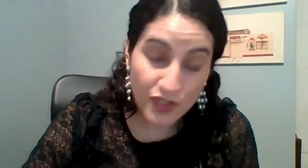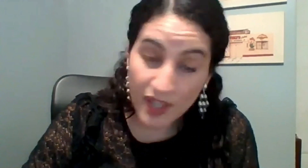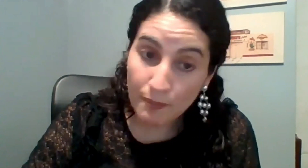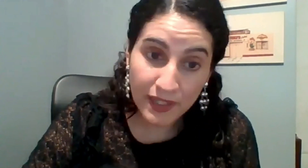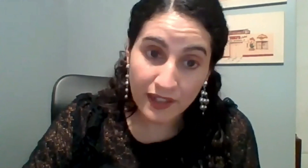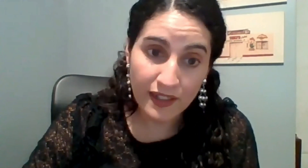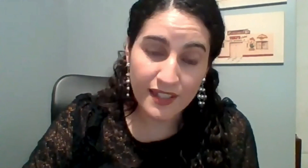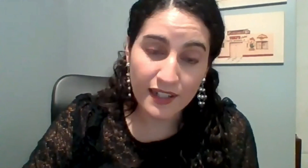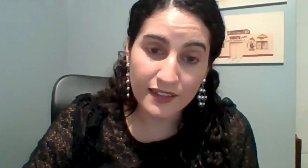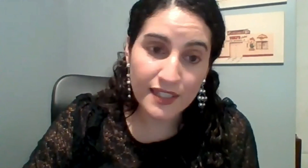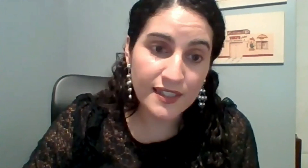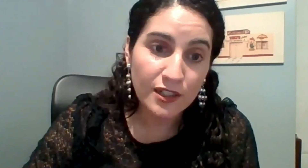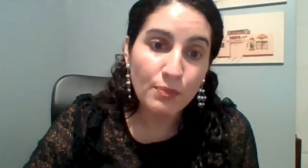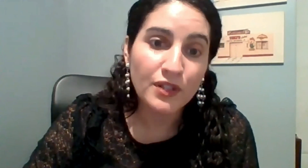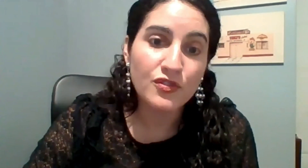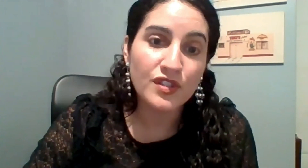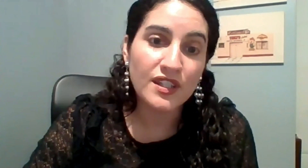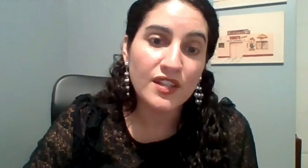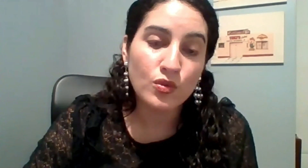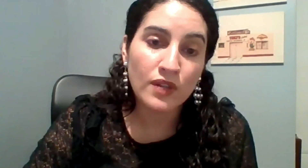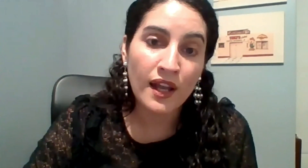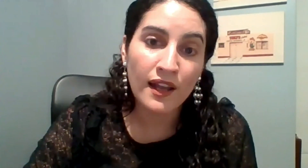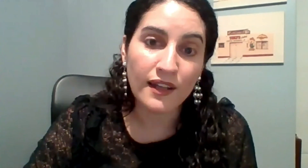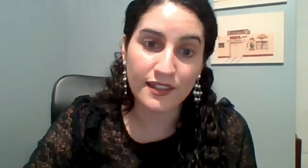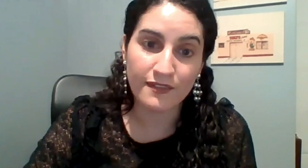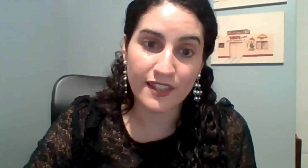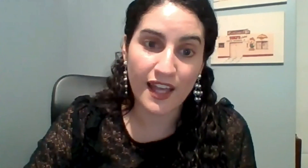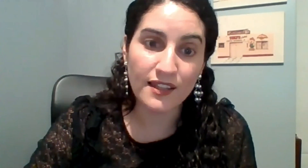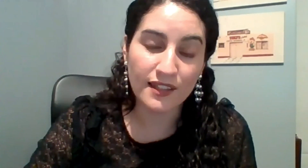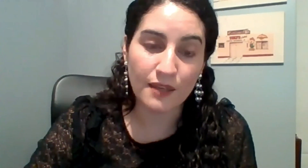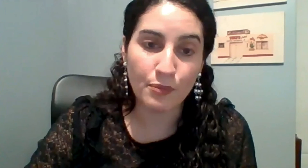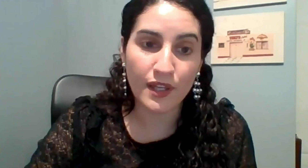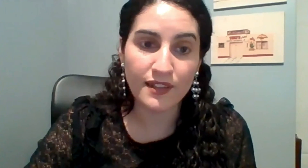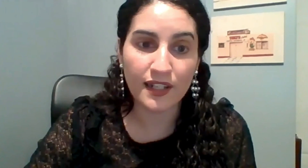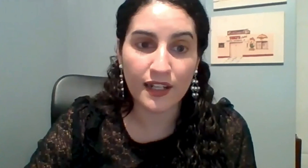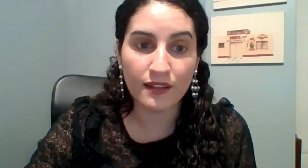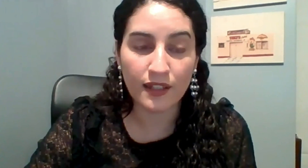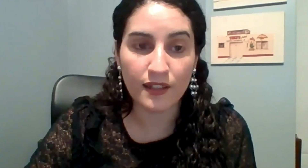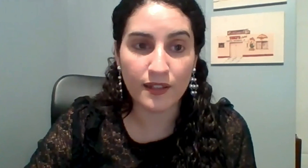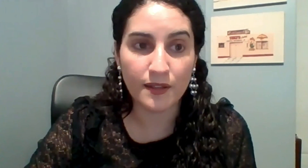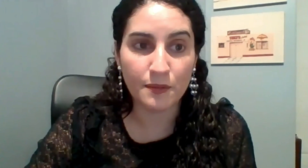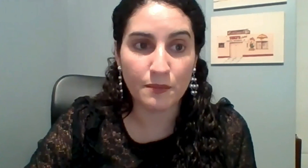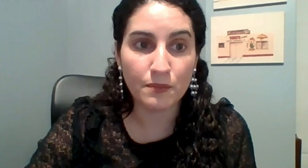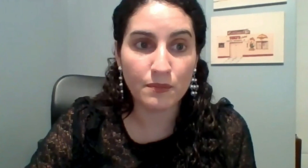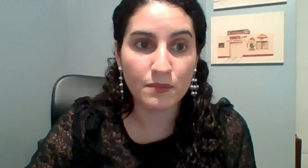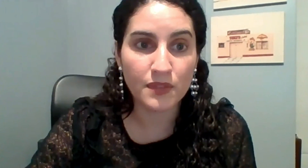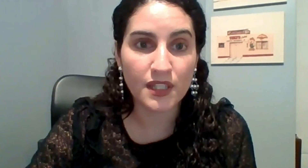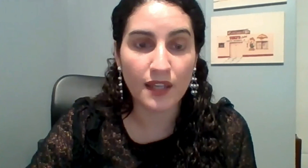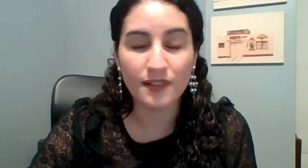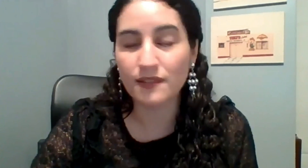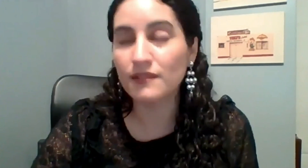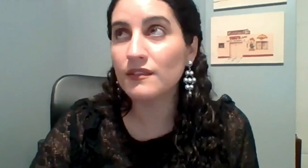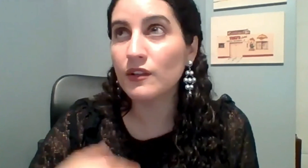Entonces no siempre es artístico, pero sí es una actividad que puede tener